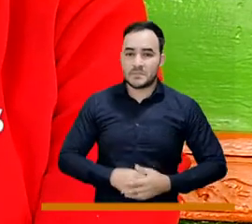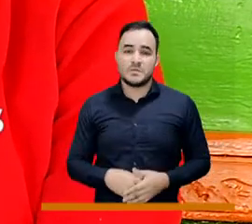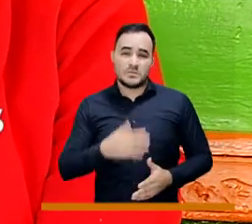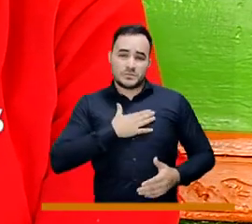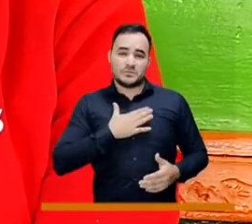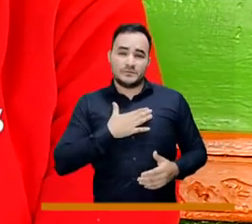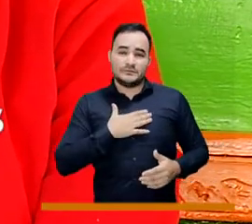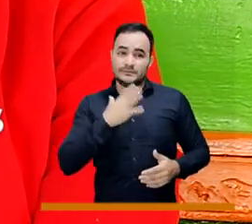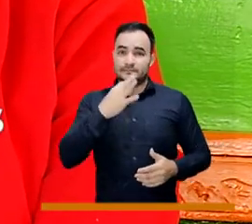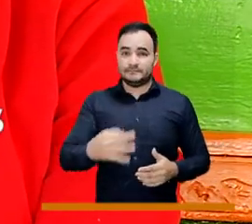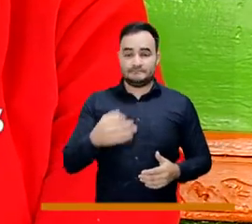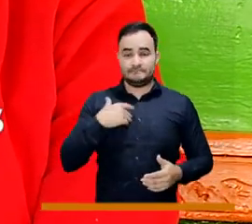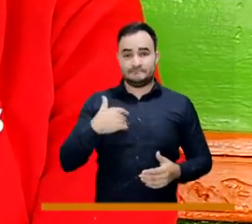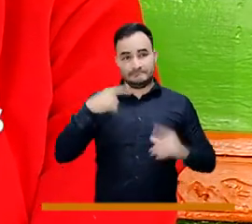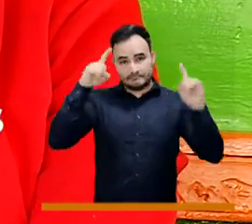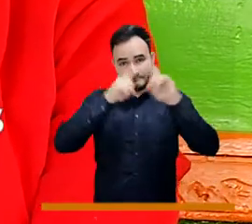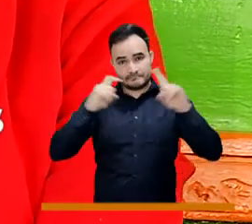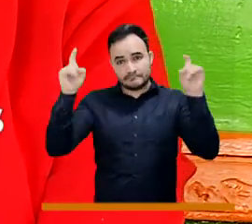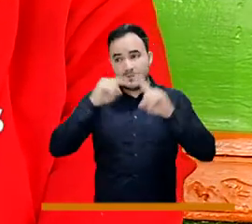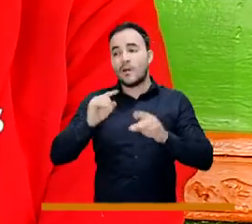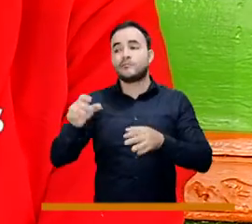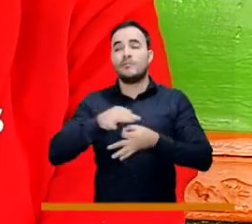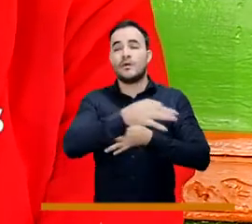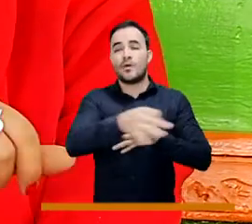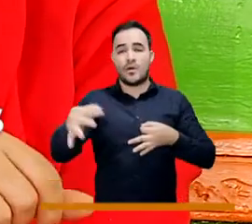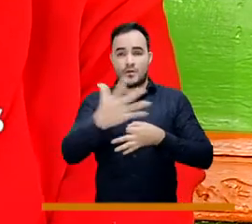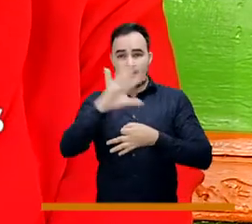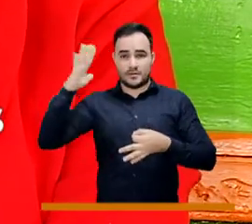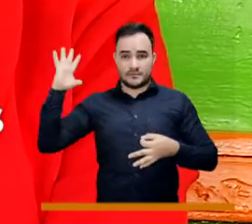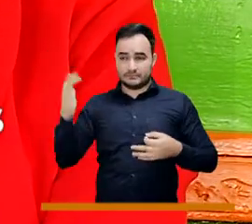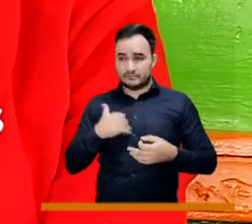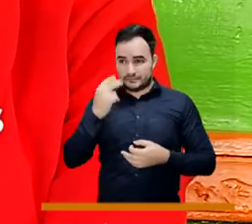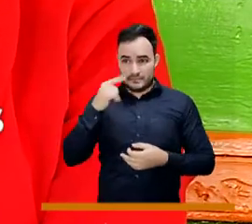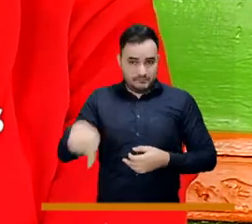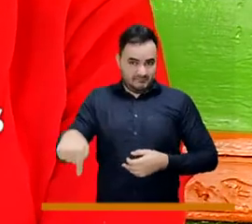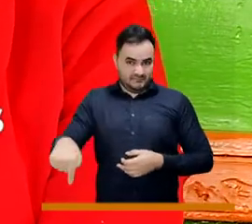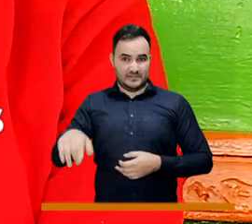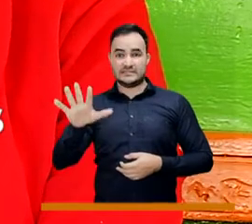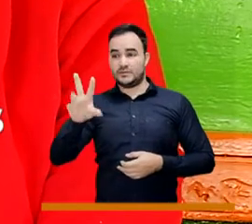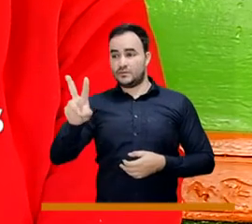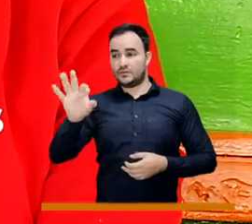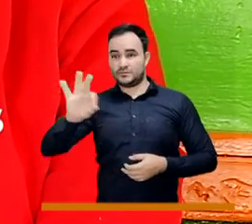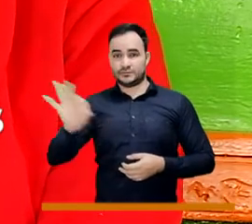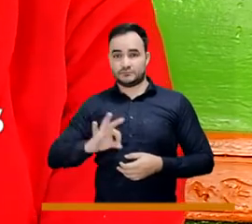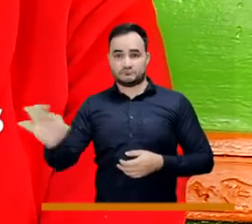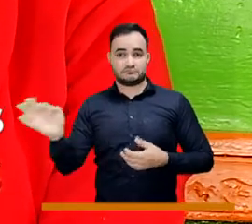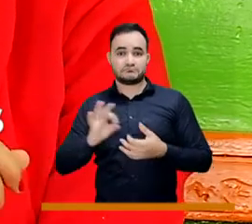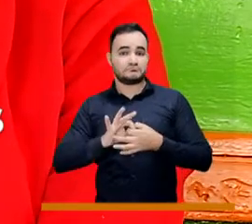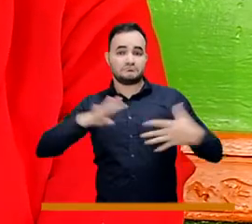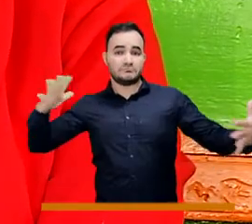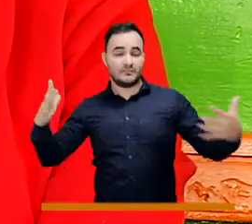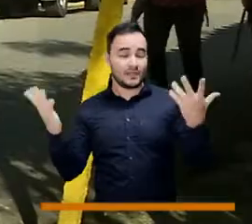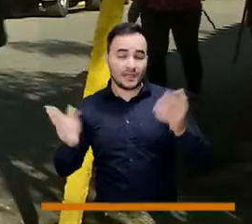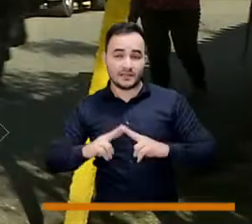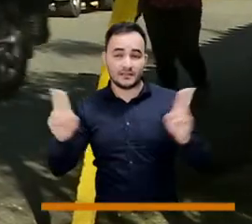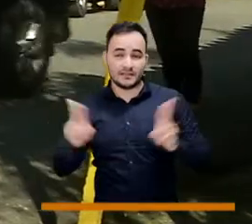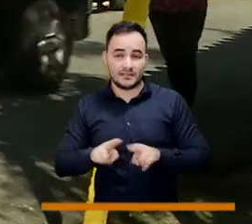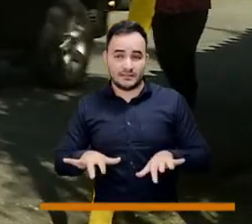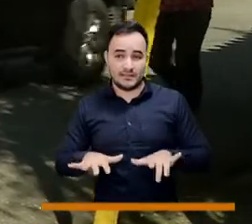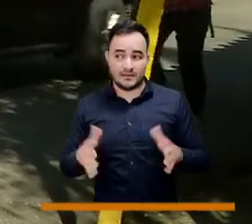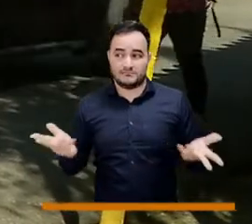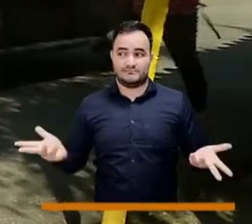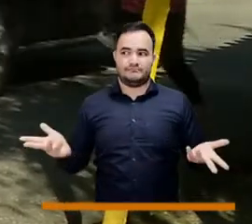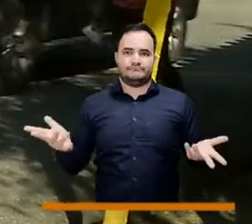mesa intercorregimental de conectividad y corregimientos con el 52% de desconexión en internet. Entonces,